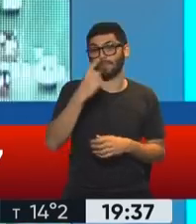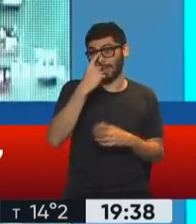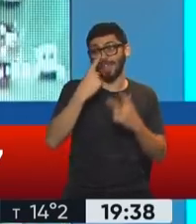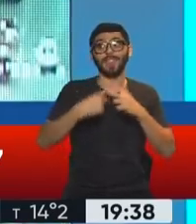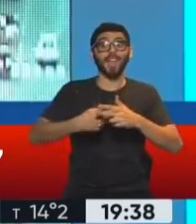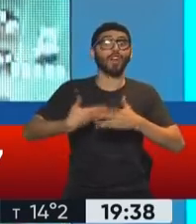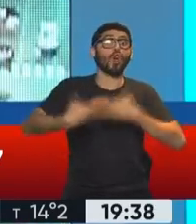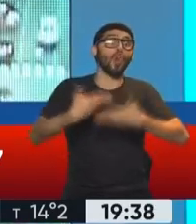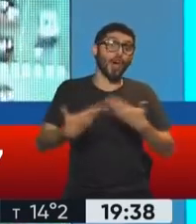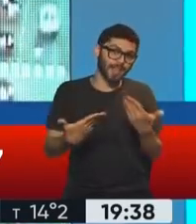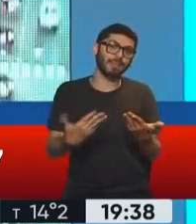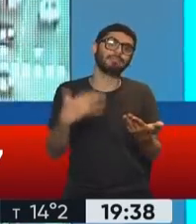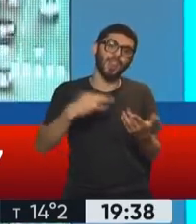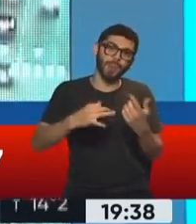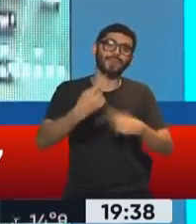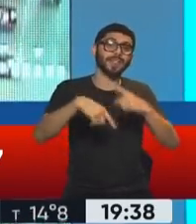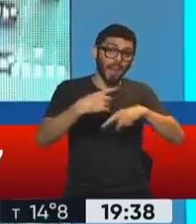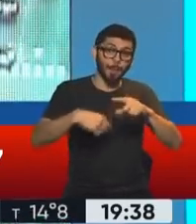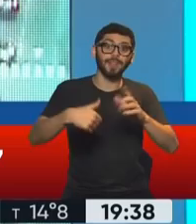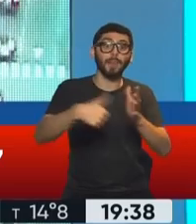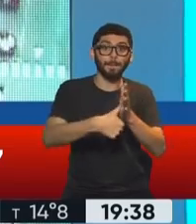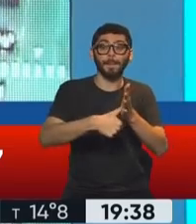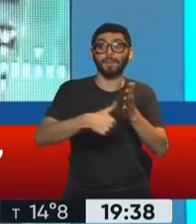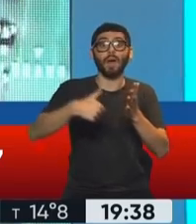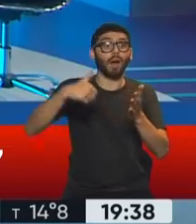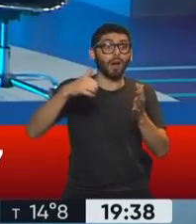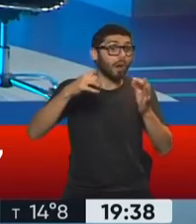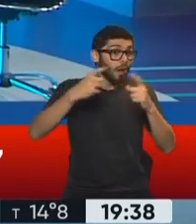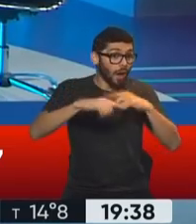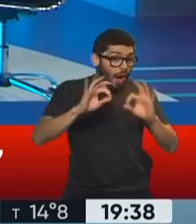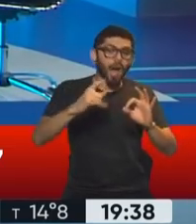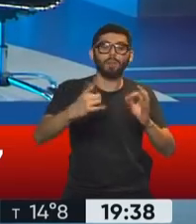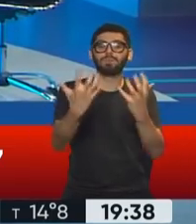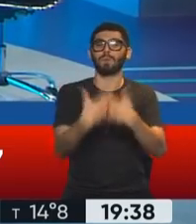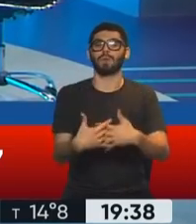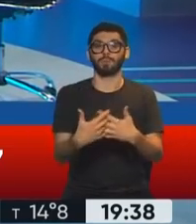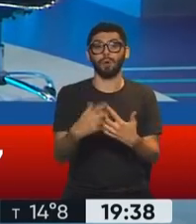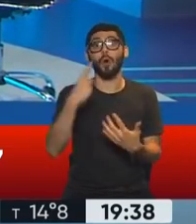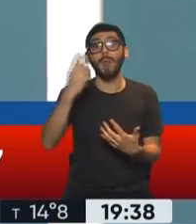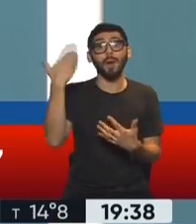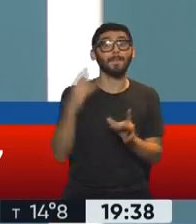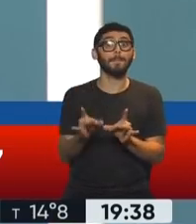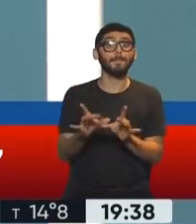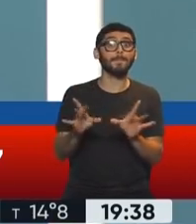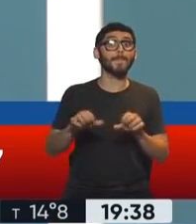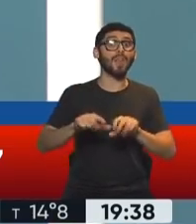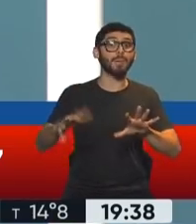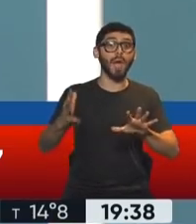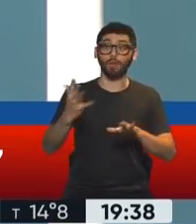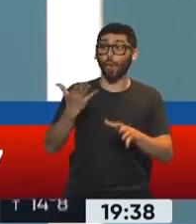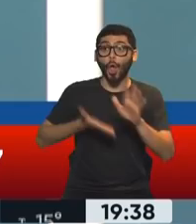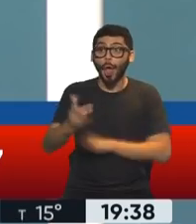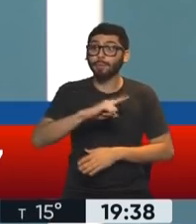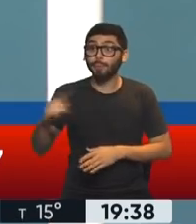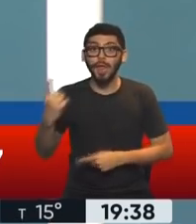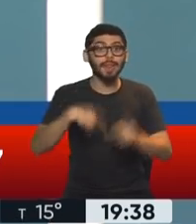tecnología para todo, hay que hacer los trámites para que después sea todo un poco más ágil. mucho más fácil y si no, mira lo que nos pasó en la pandemia, cuando no se podía salir y había que hacer